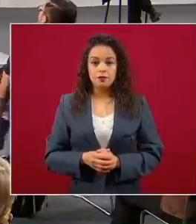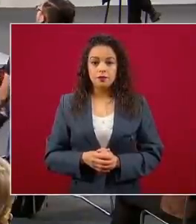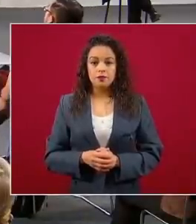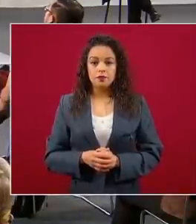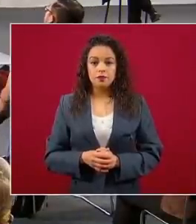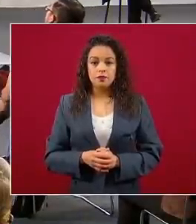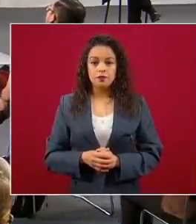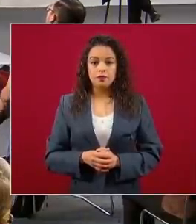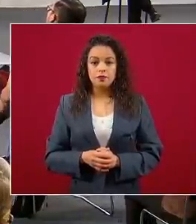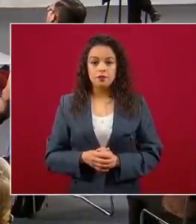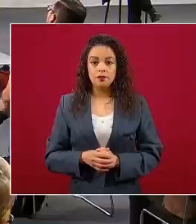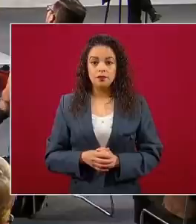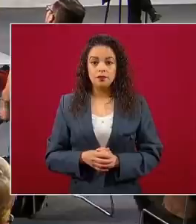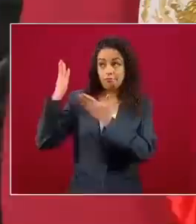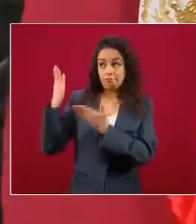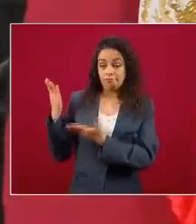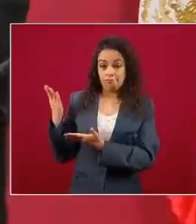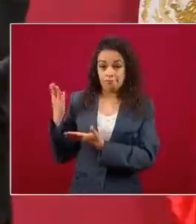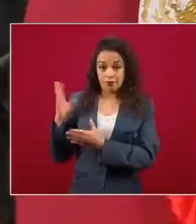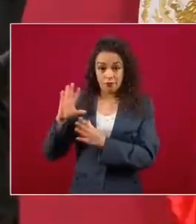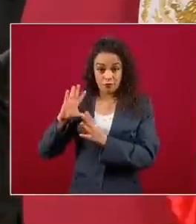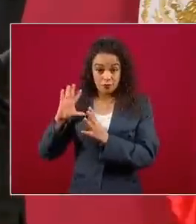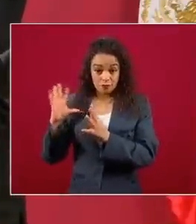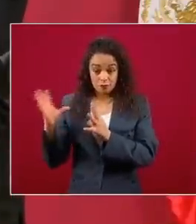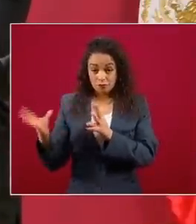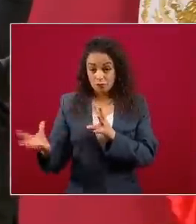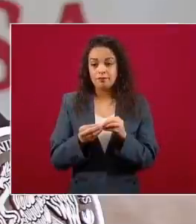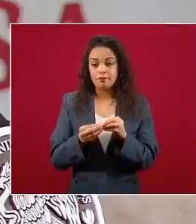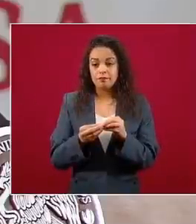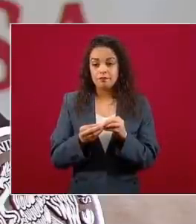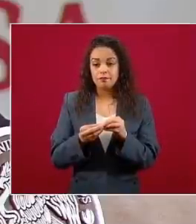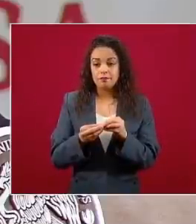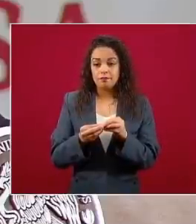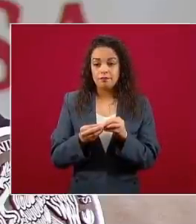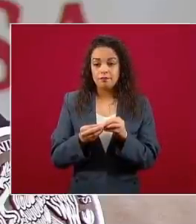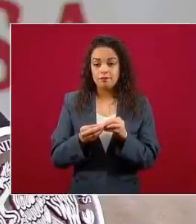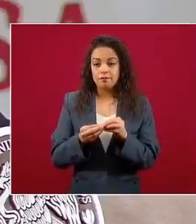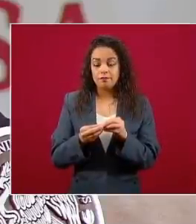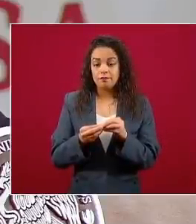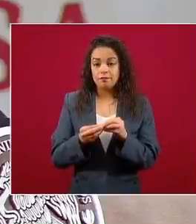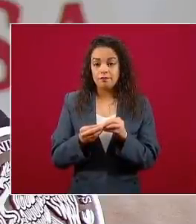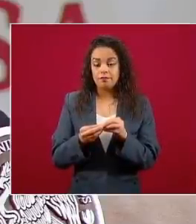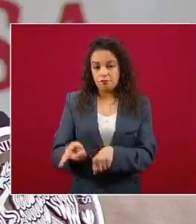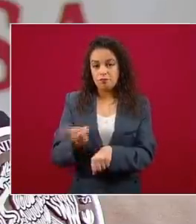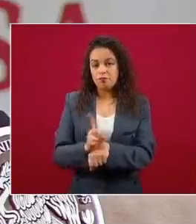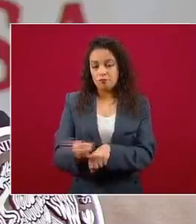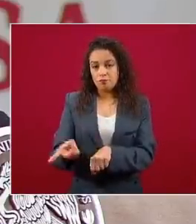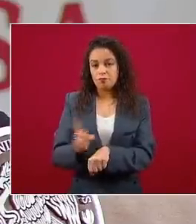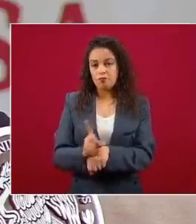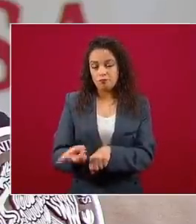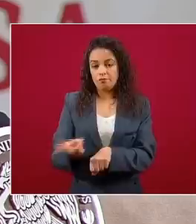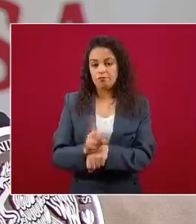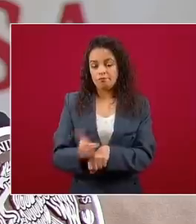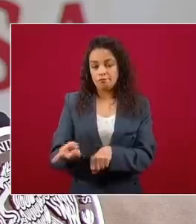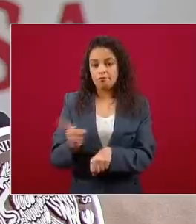2.177. Y todo esto lo llevamos diario,